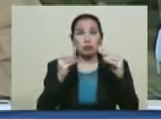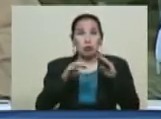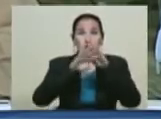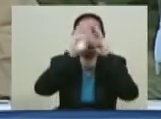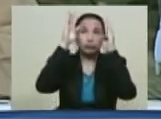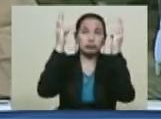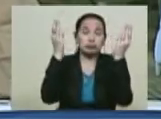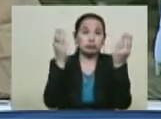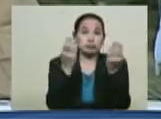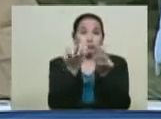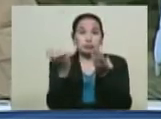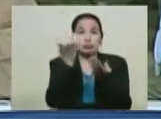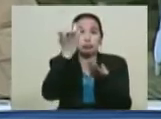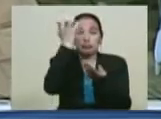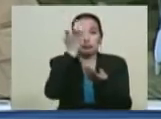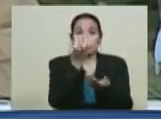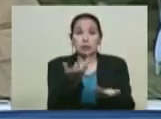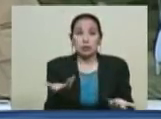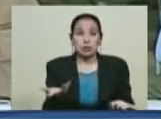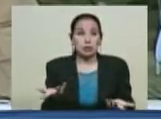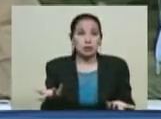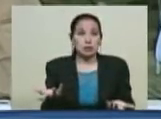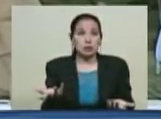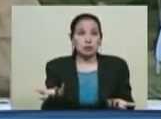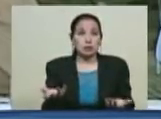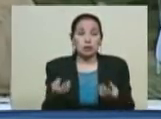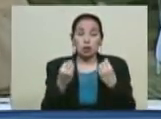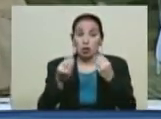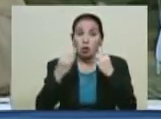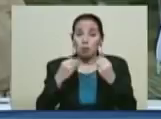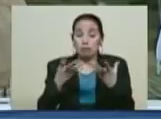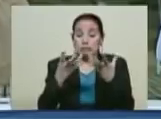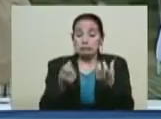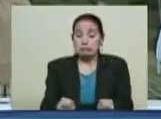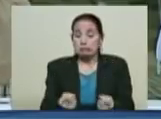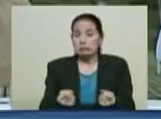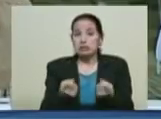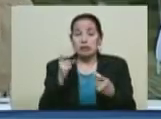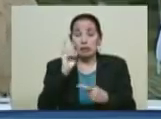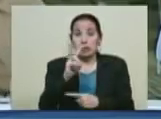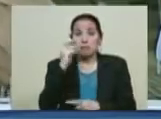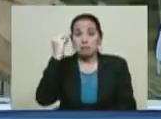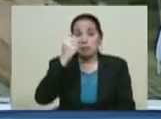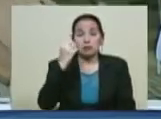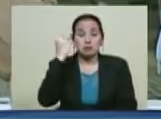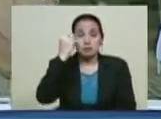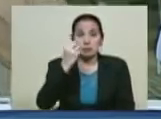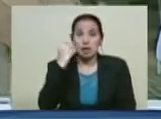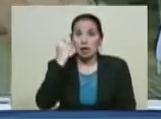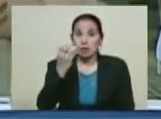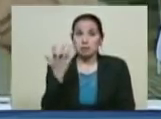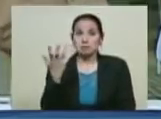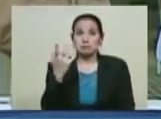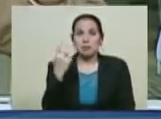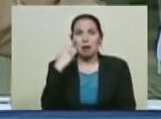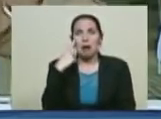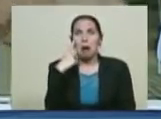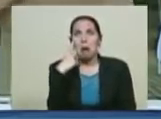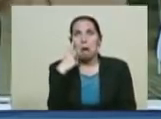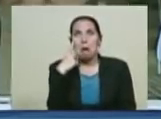la desertificación. Son problemas reales en los cuales hay que pensar. Pero no solo quedarse